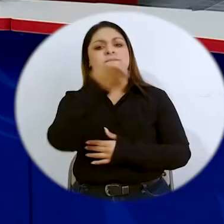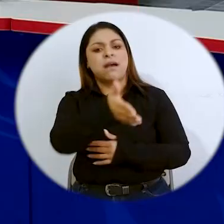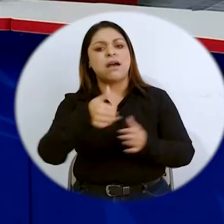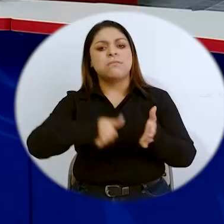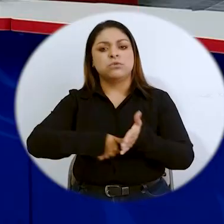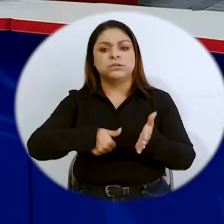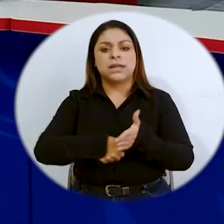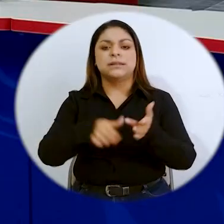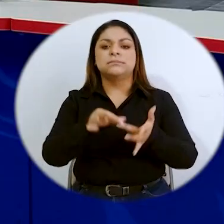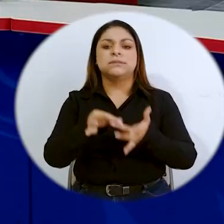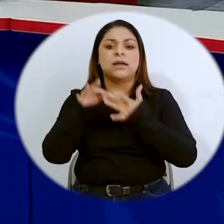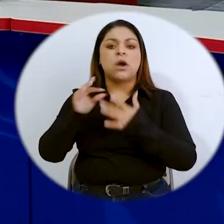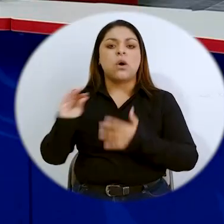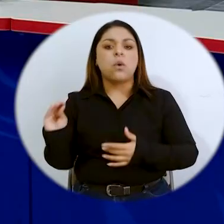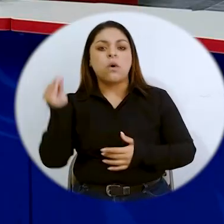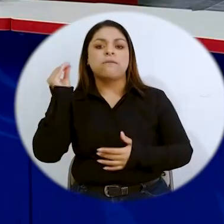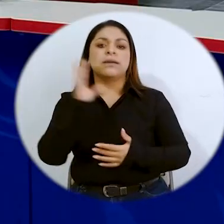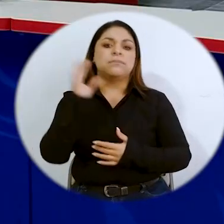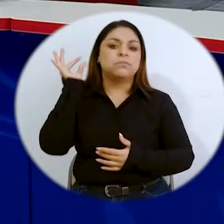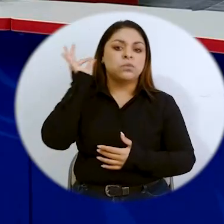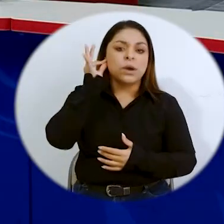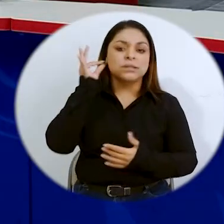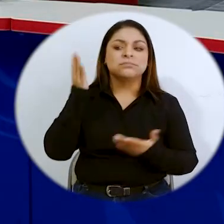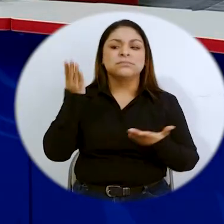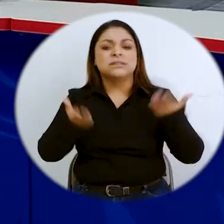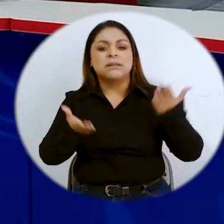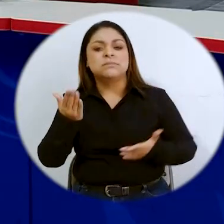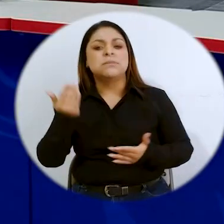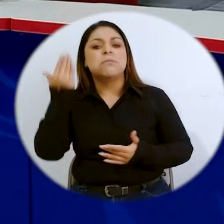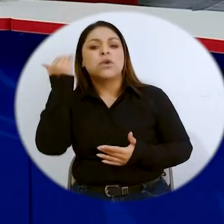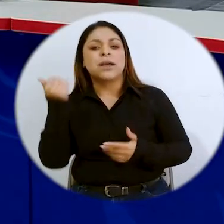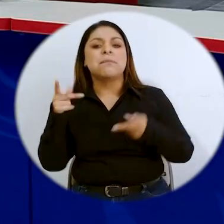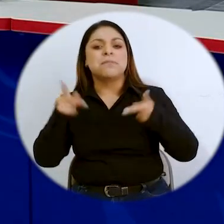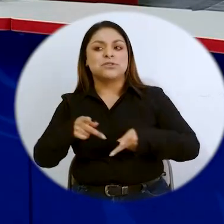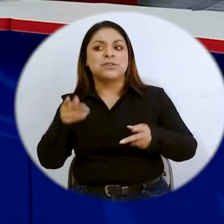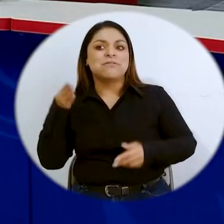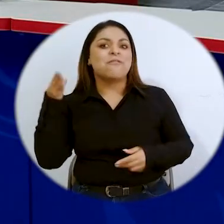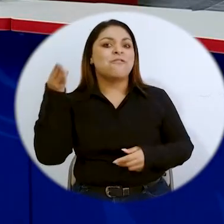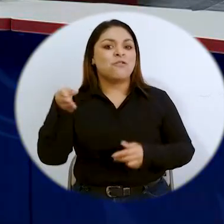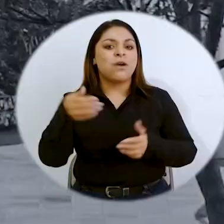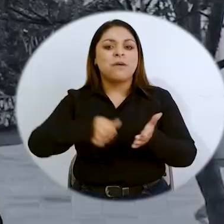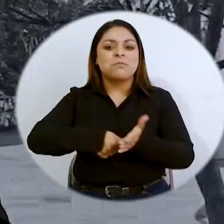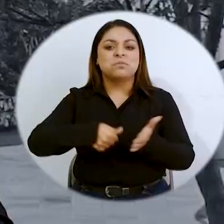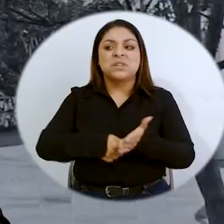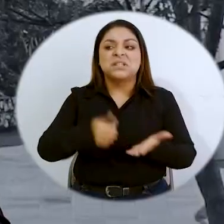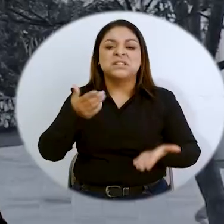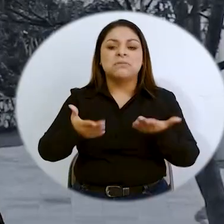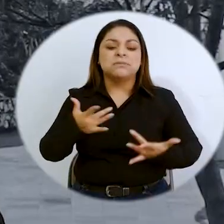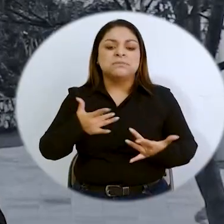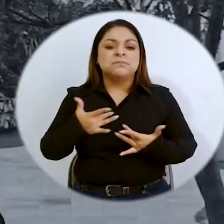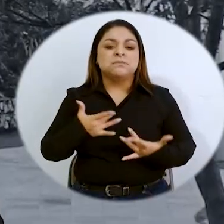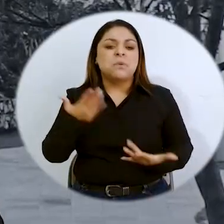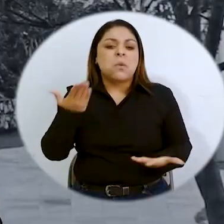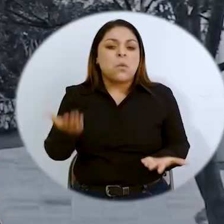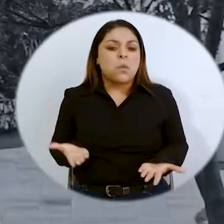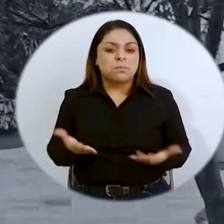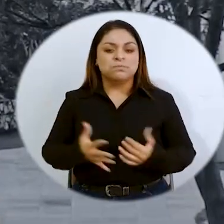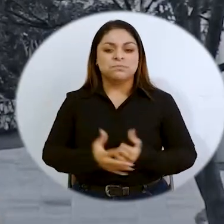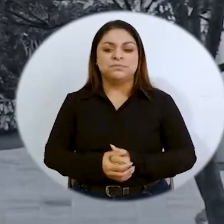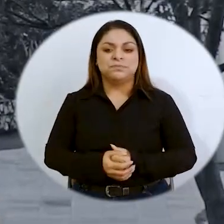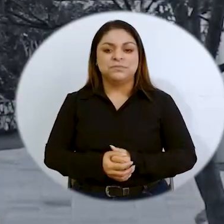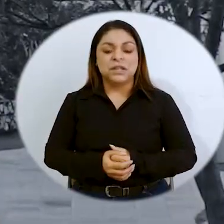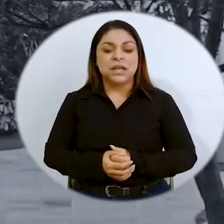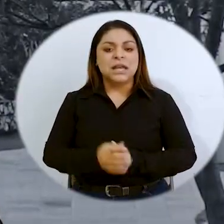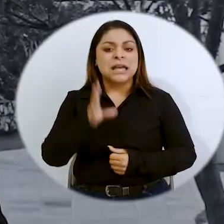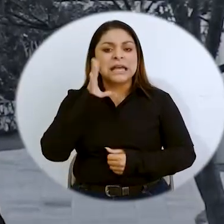¿Qué podríamos pensar movió a la población a salir a votar en esta oportunidad? Bueno, yo veo que hay dos elementos que podrían